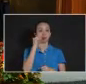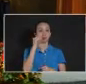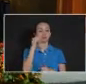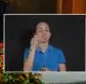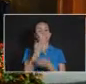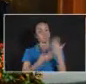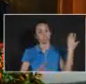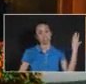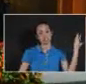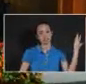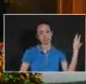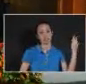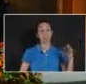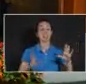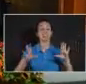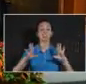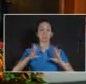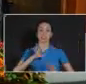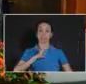Ten cuidado con las profecías que te dan.